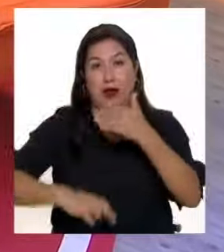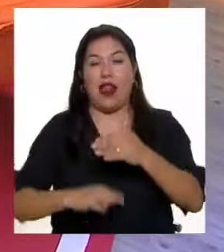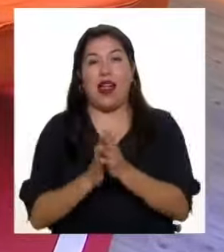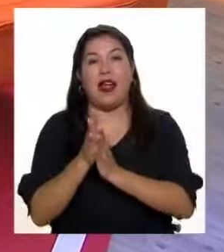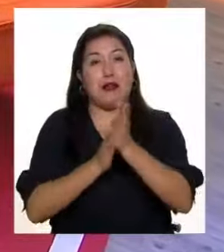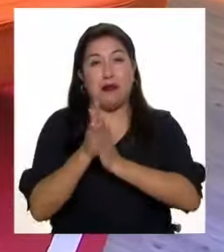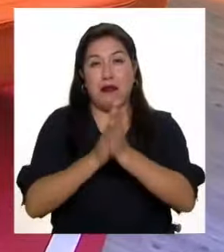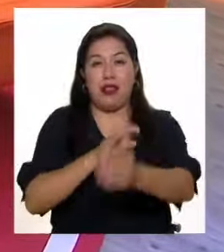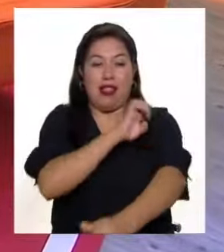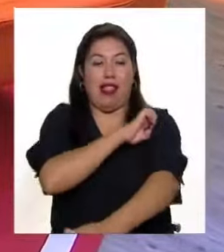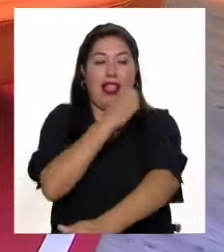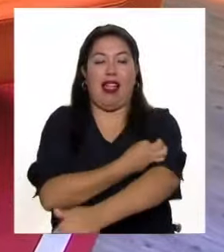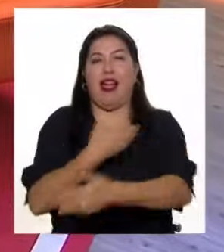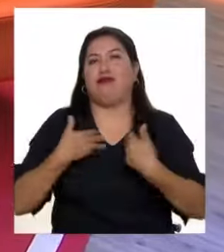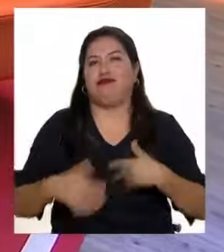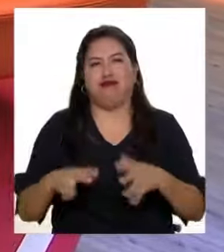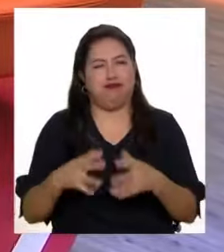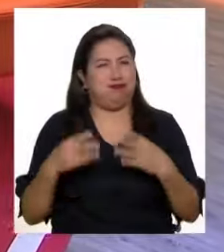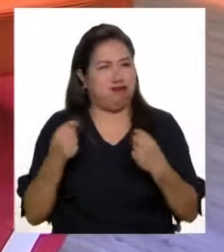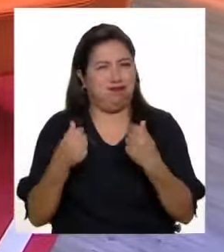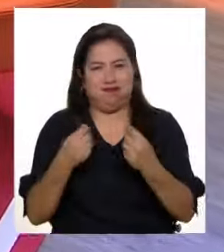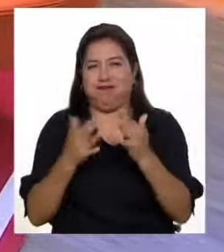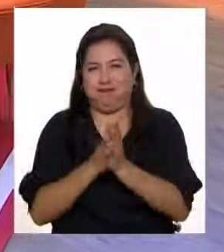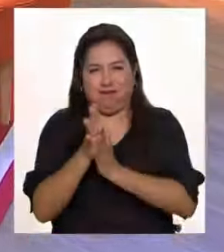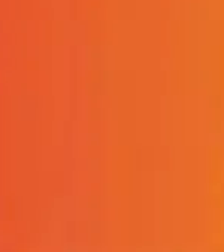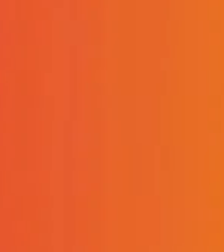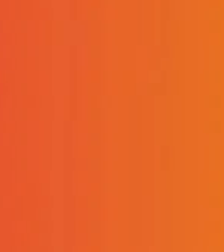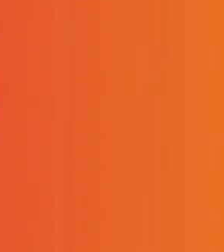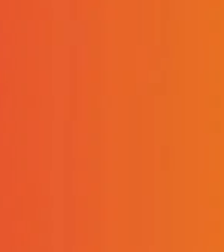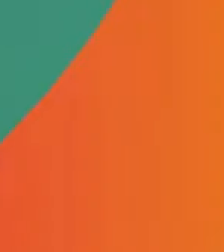con la energía a 200 kilómetros por hora, y eso dice así.